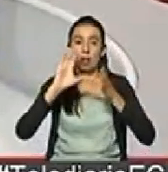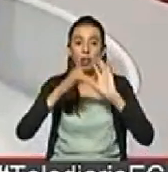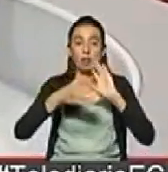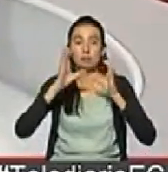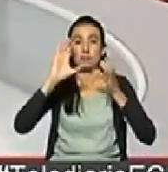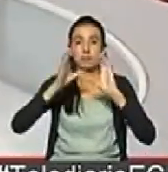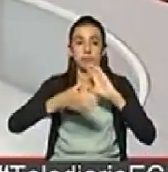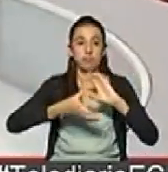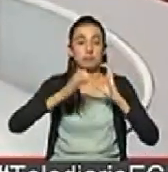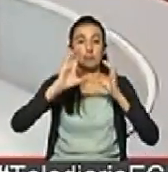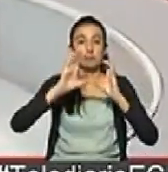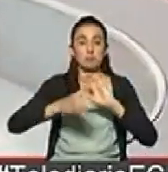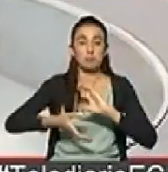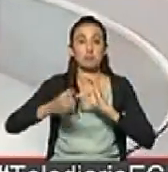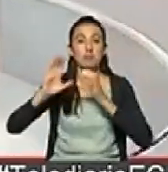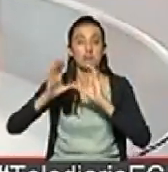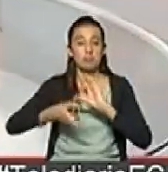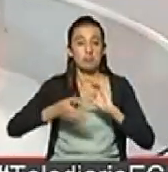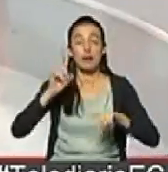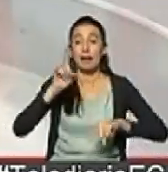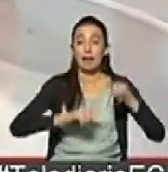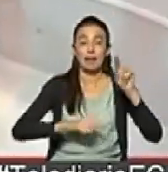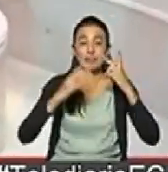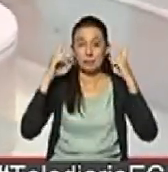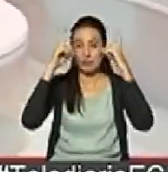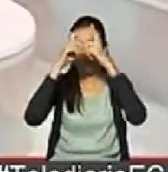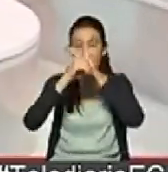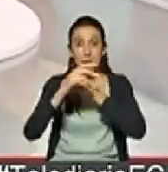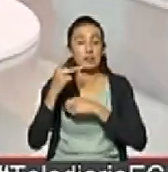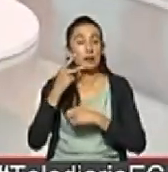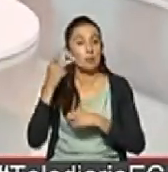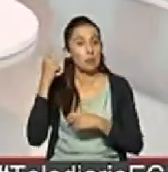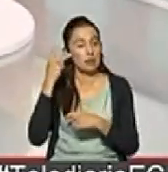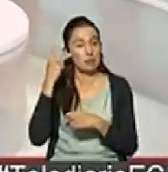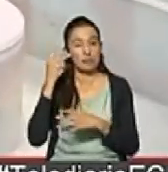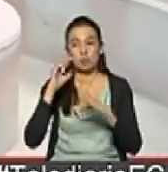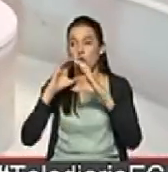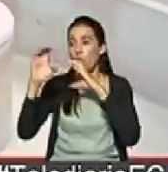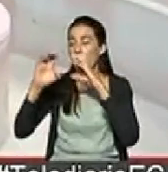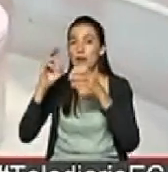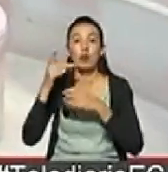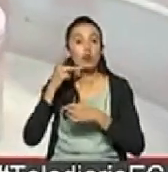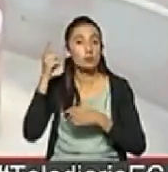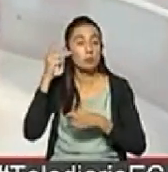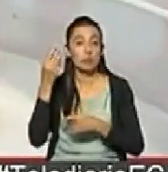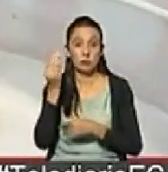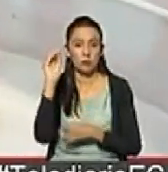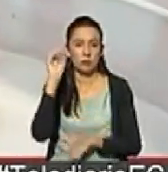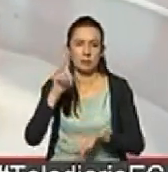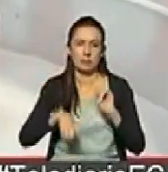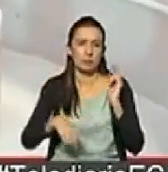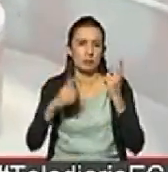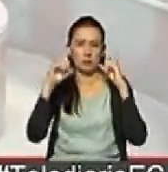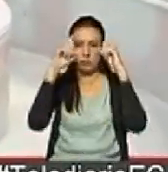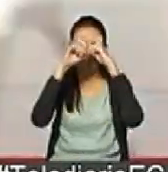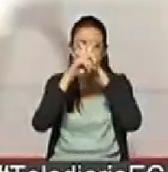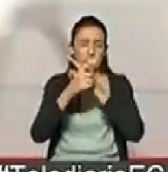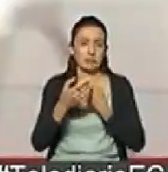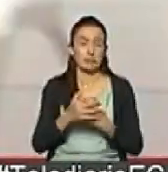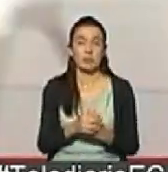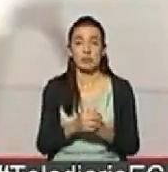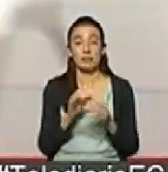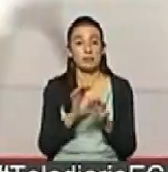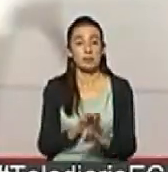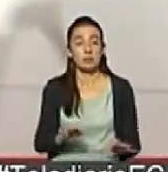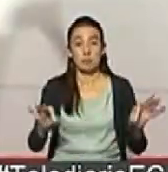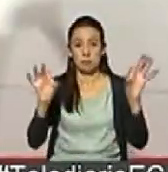les cuesta contarles a los padres lo que está sucediendo en sus mentes y pues ya en las aulas. Sí, por eso es que es